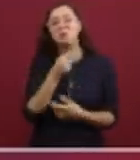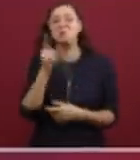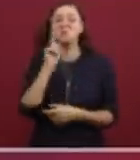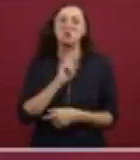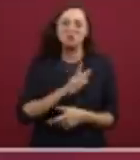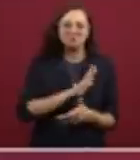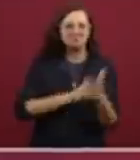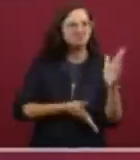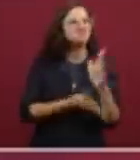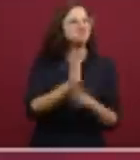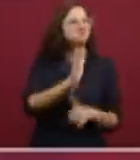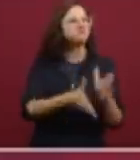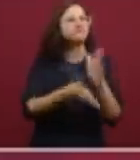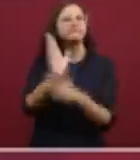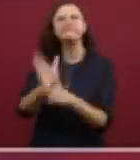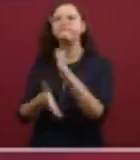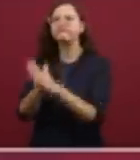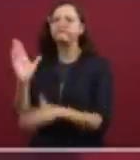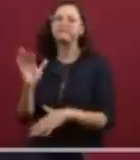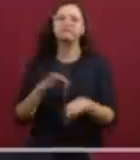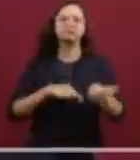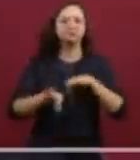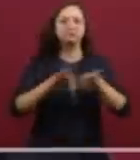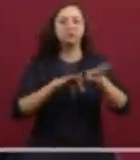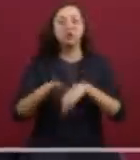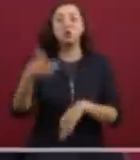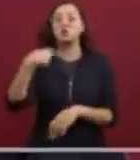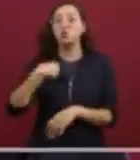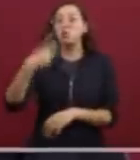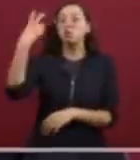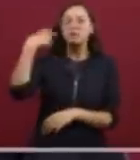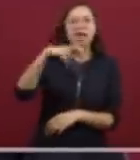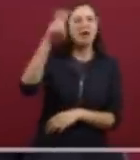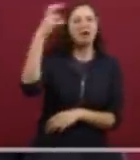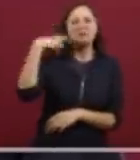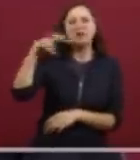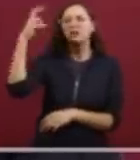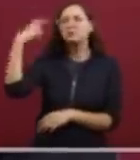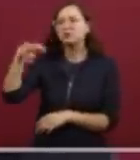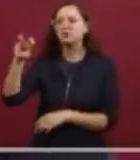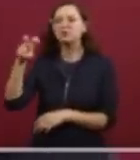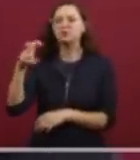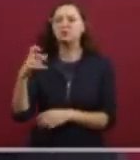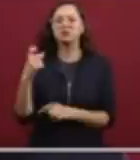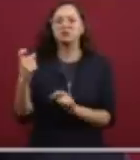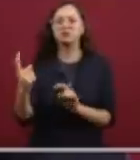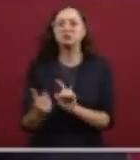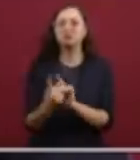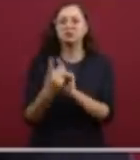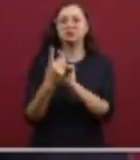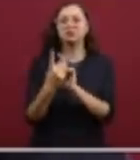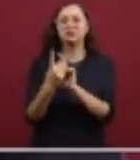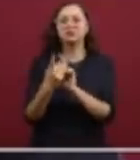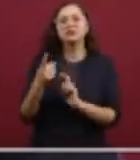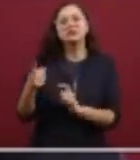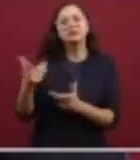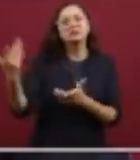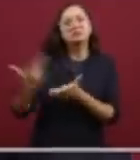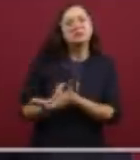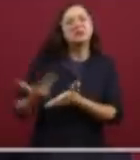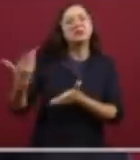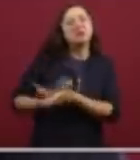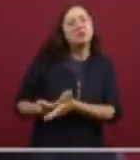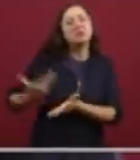son los que cuando voy a las giras me llevan sus peticiones